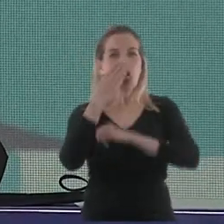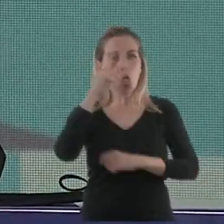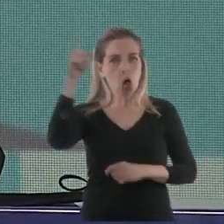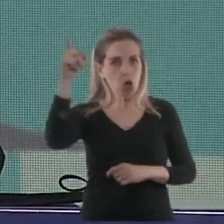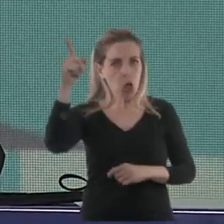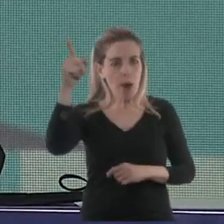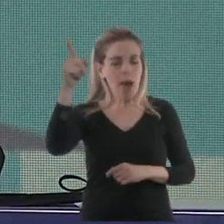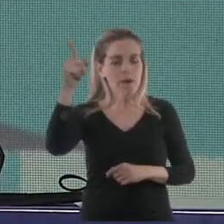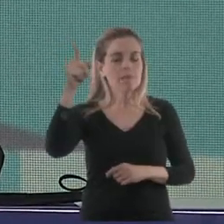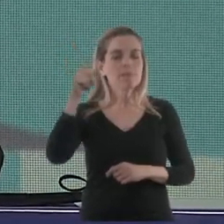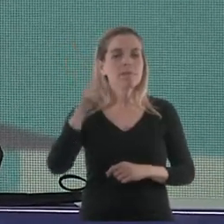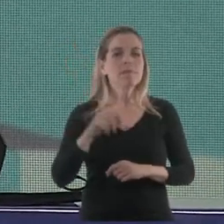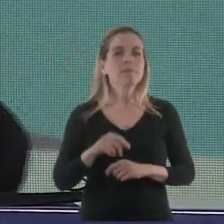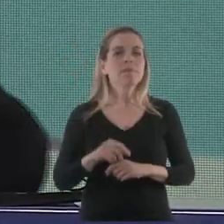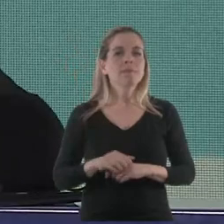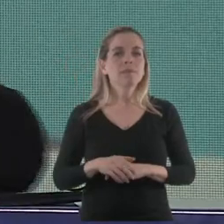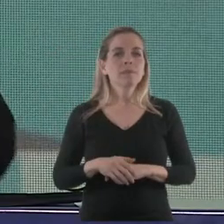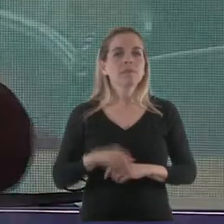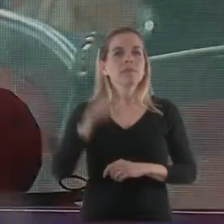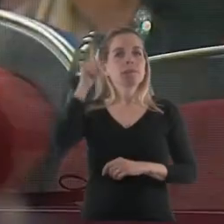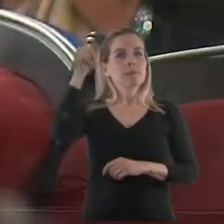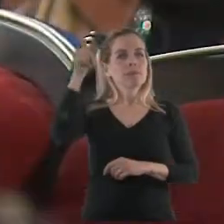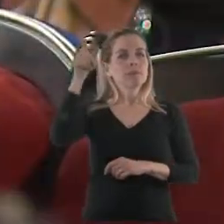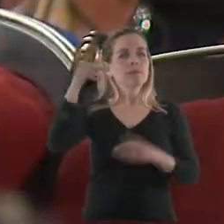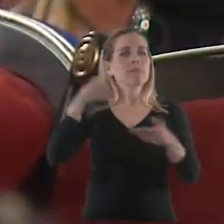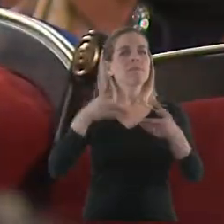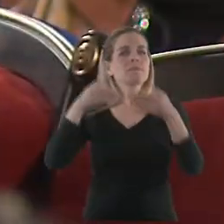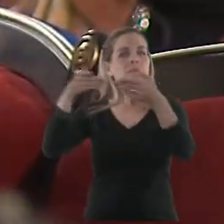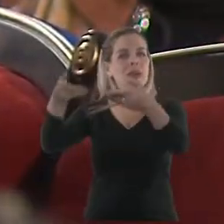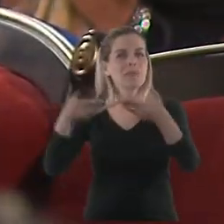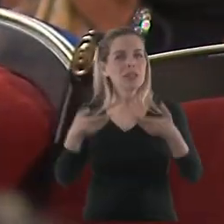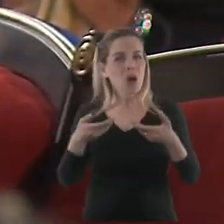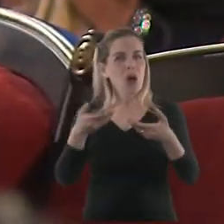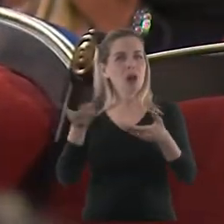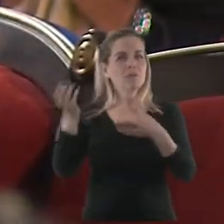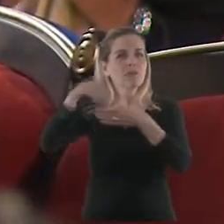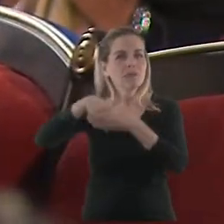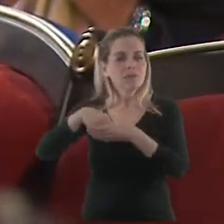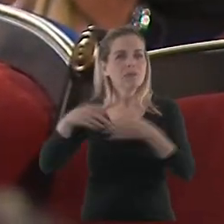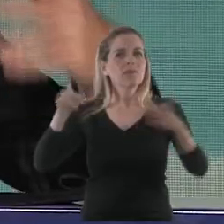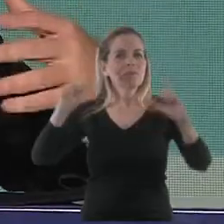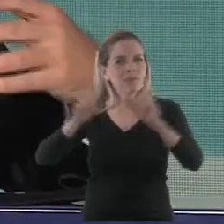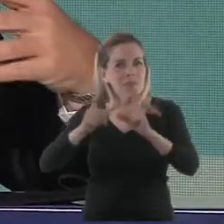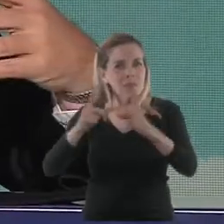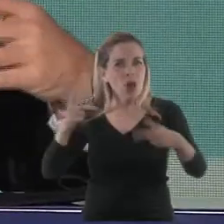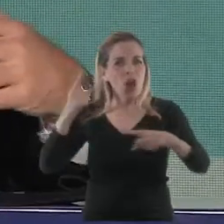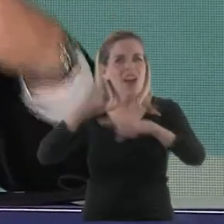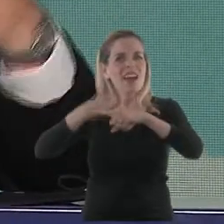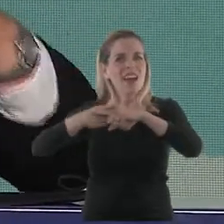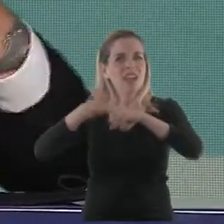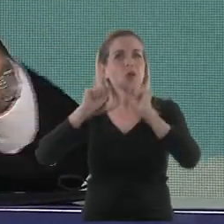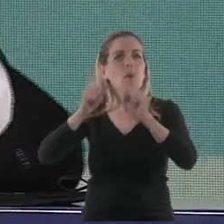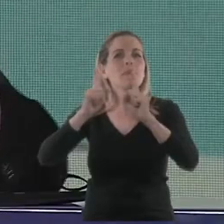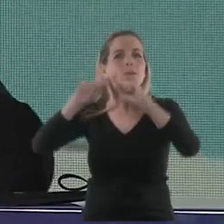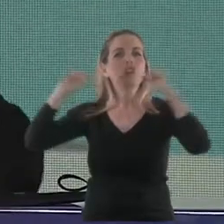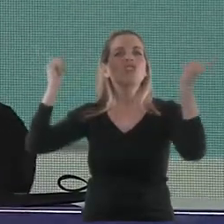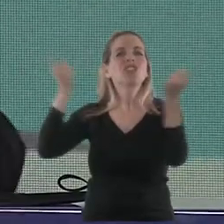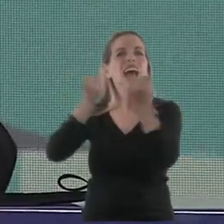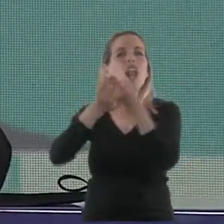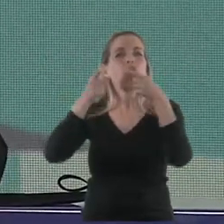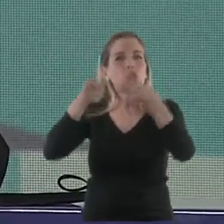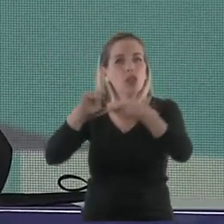me invitó a participar de un encuentro en el mismo salón donde nació la